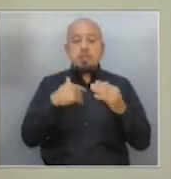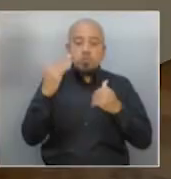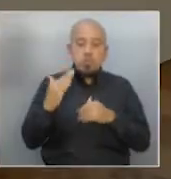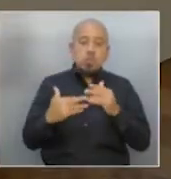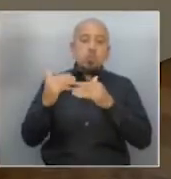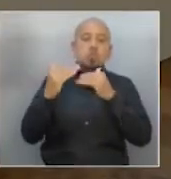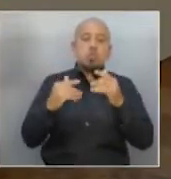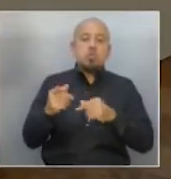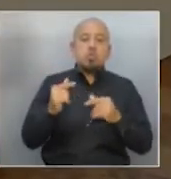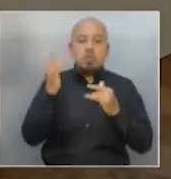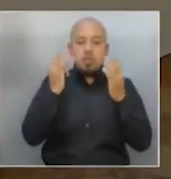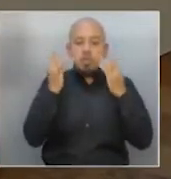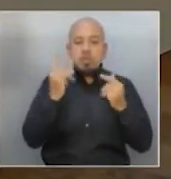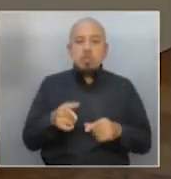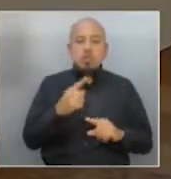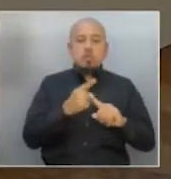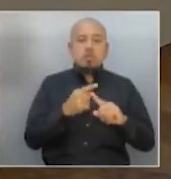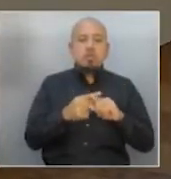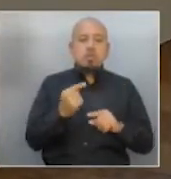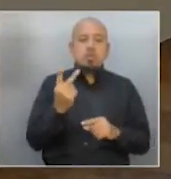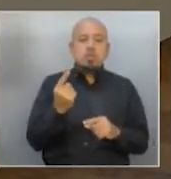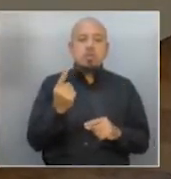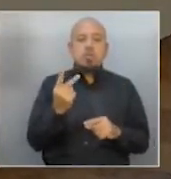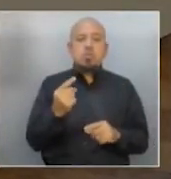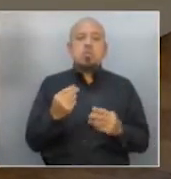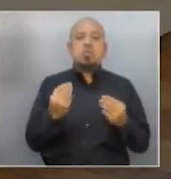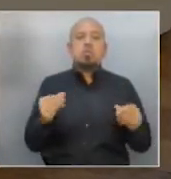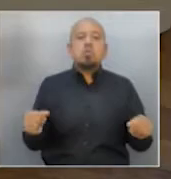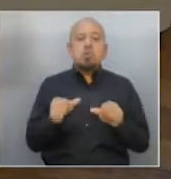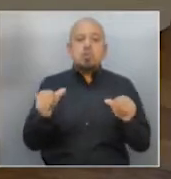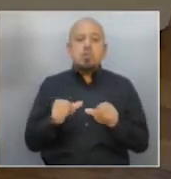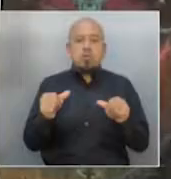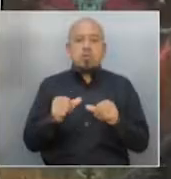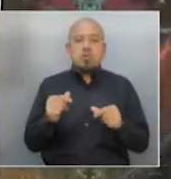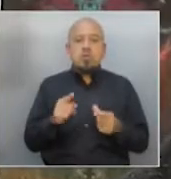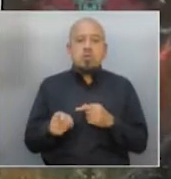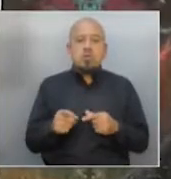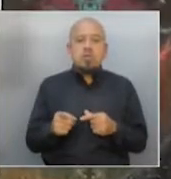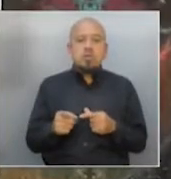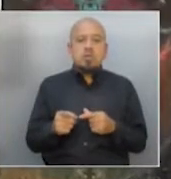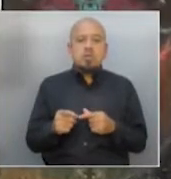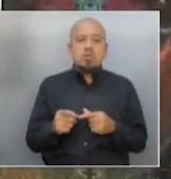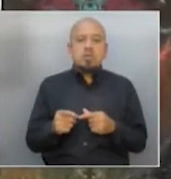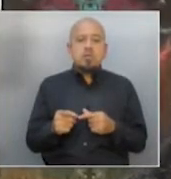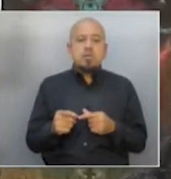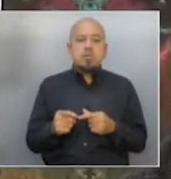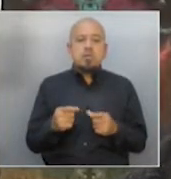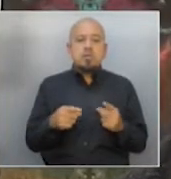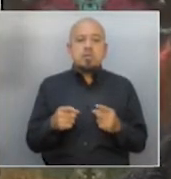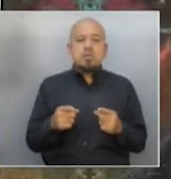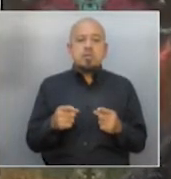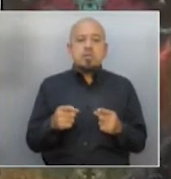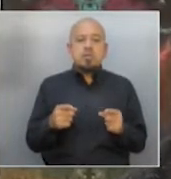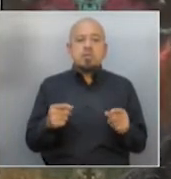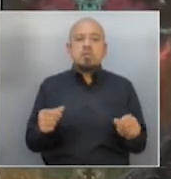que desde el siglo XXI, ¿cómo hago para dialogar con esto? ¿Cómo lo puedo deconstruir y construir? Entonces resolví